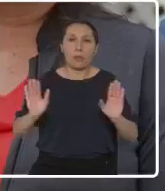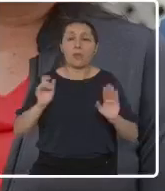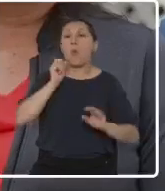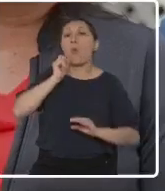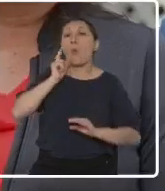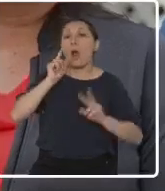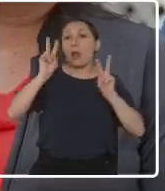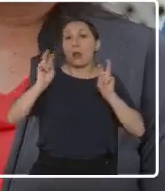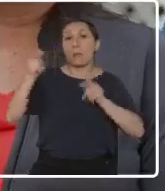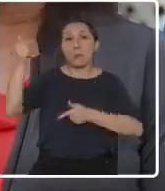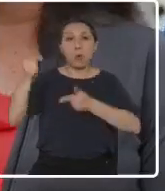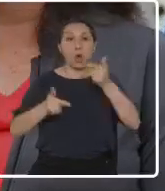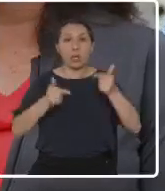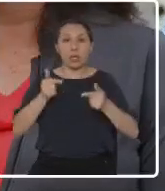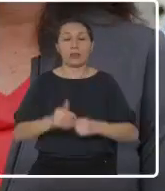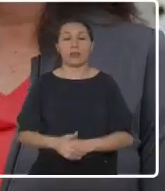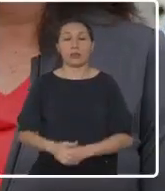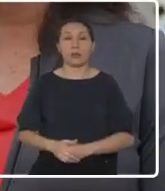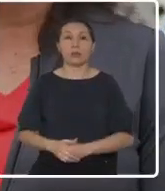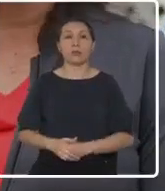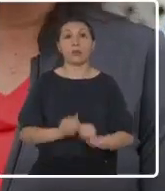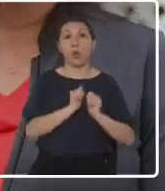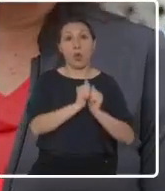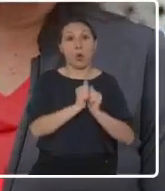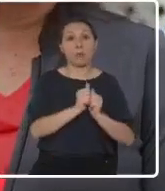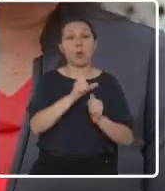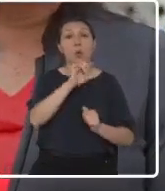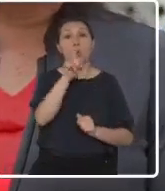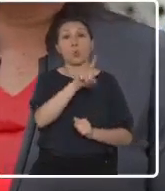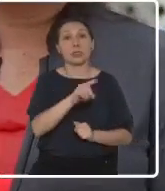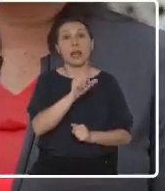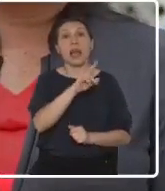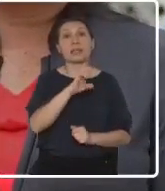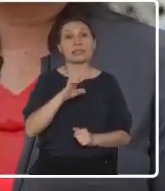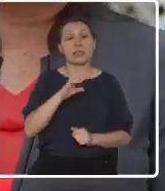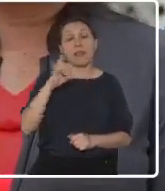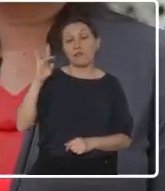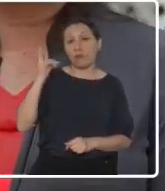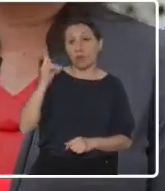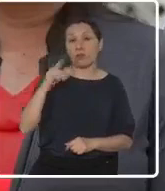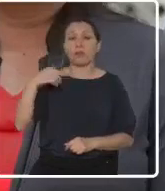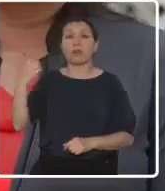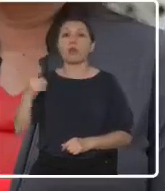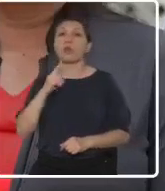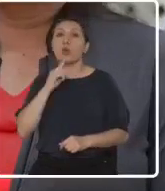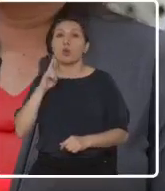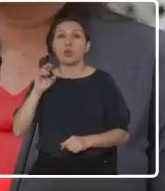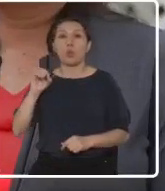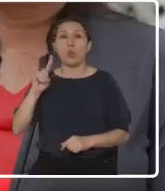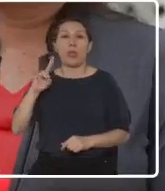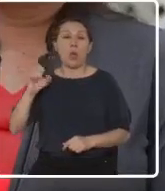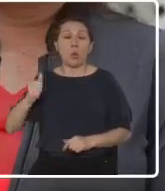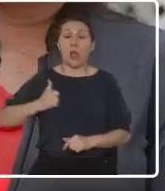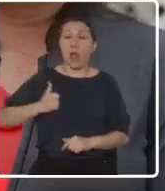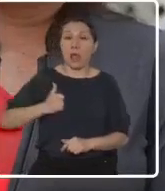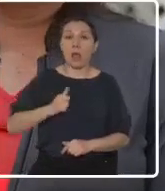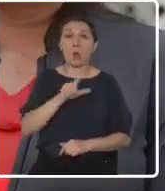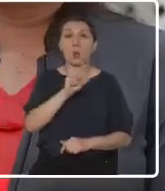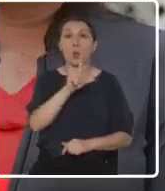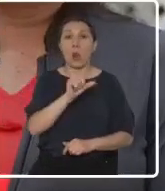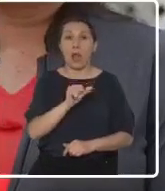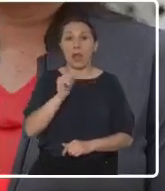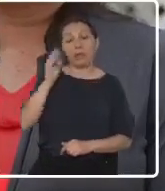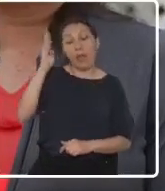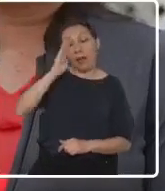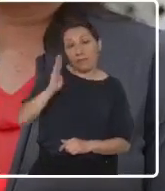color político, desde el compañero Luis Arce en Bolivia, de Justin Trudeau en Canadá, Lula en